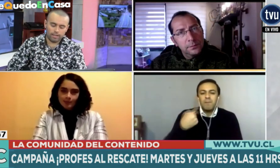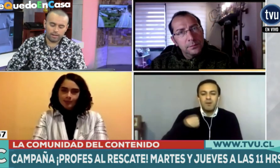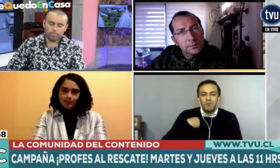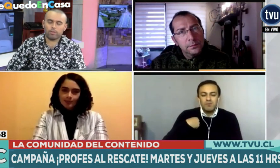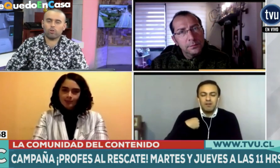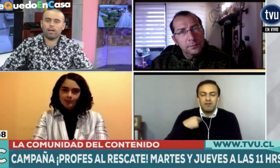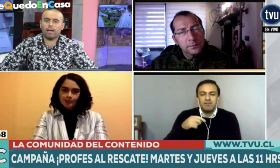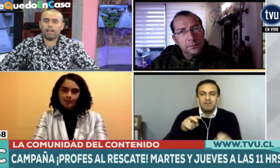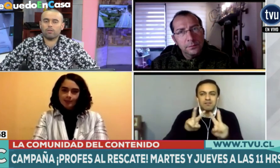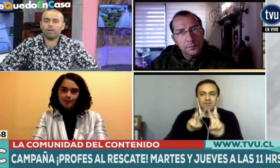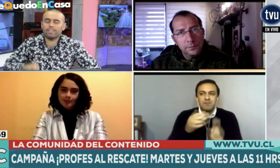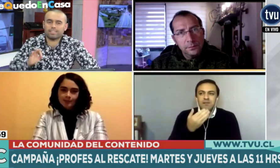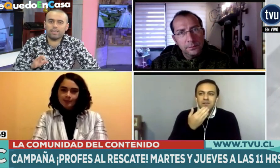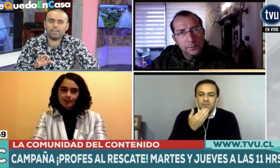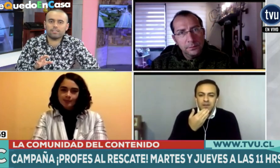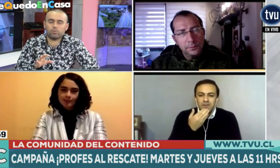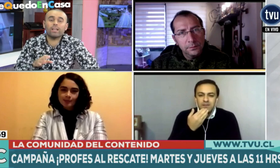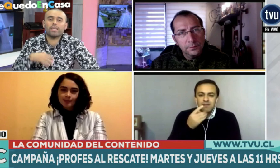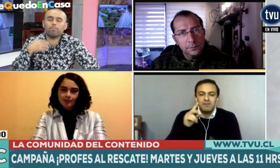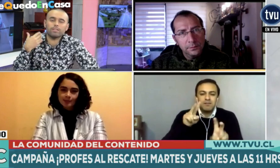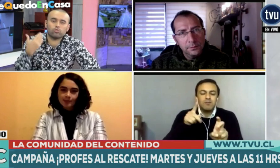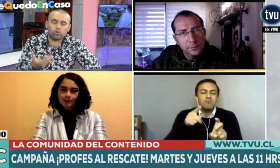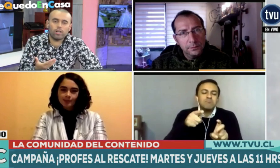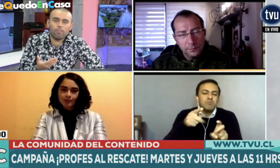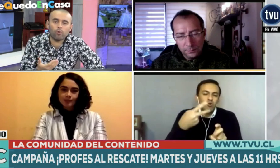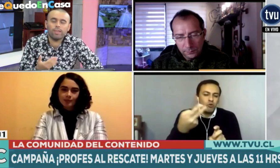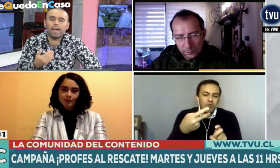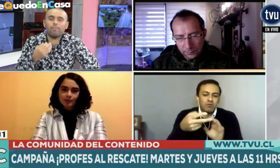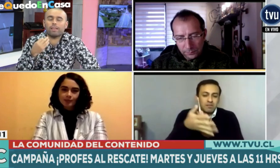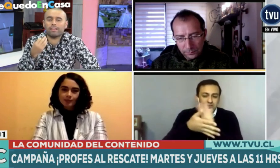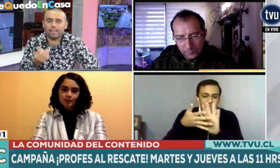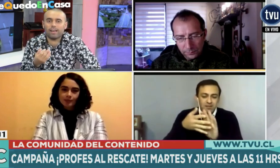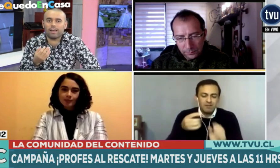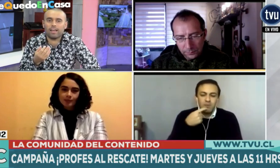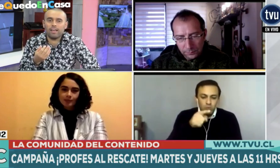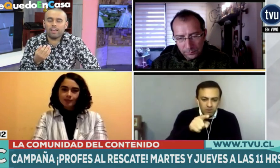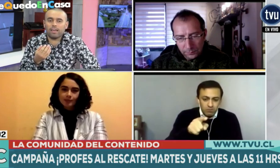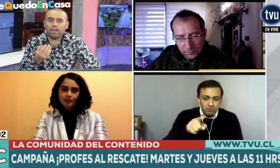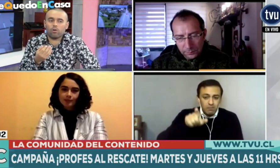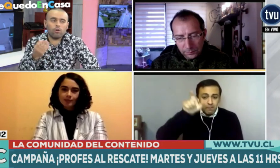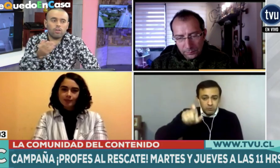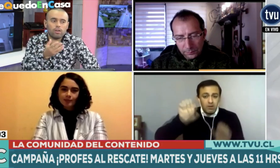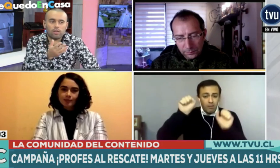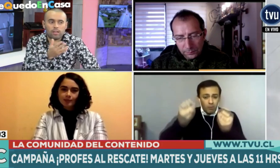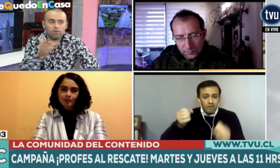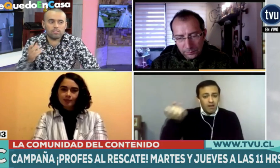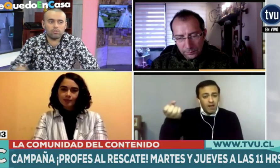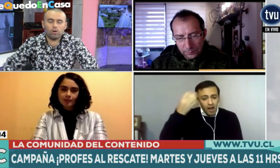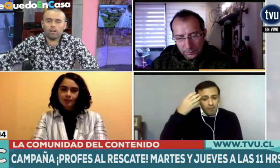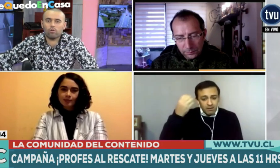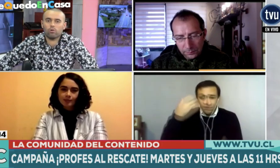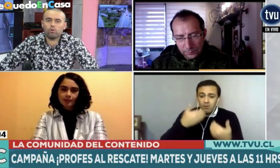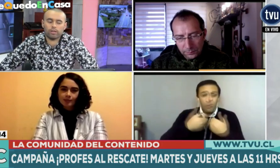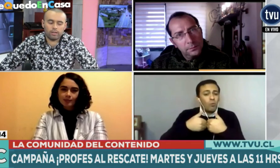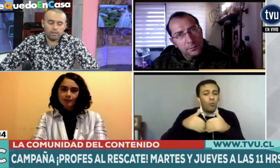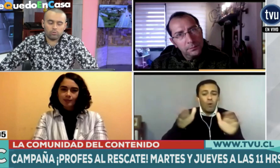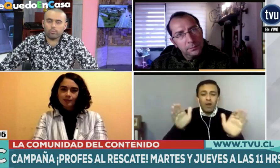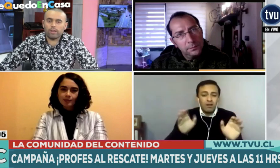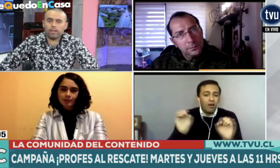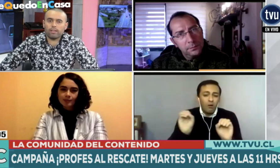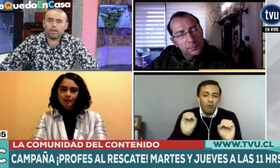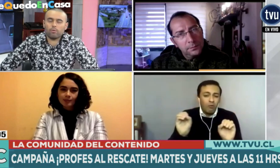respecto a la lengua de señas. ¿Cualquier persona puede aprenderla? Hoy estamos haciendo algo